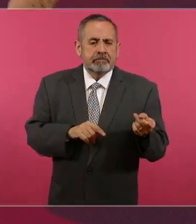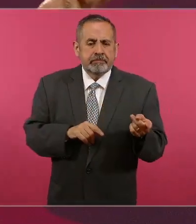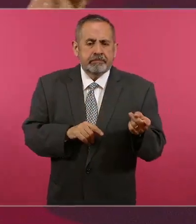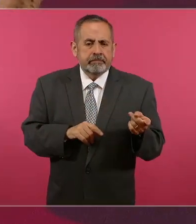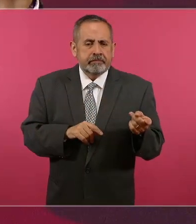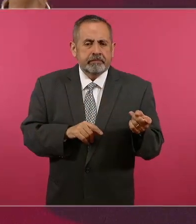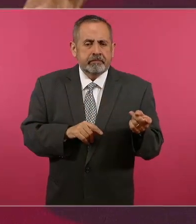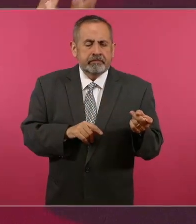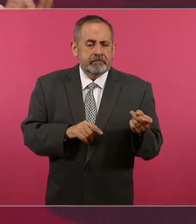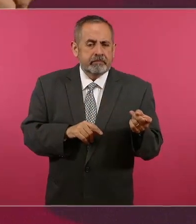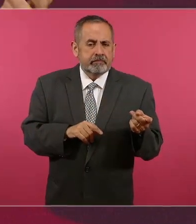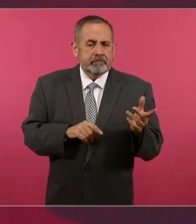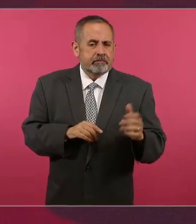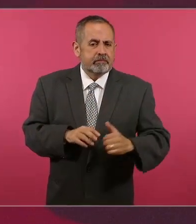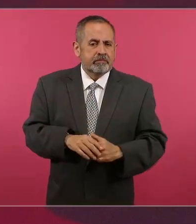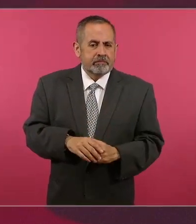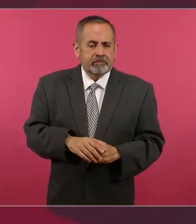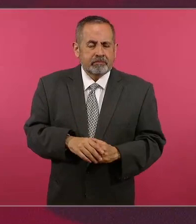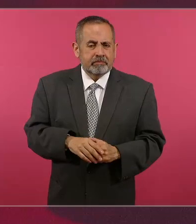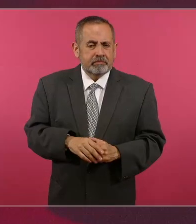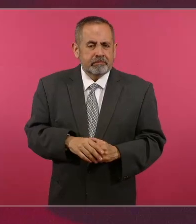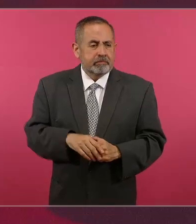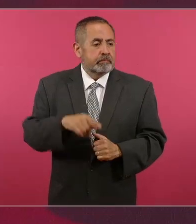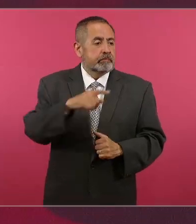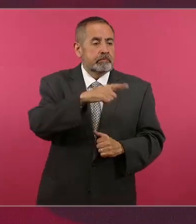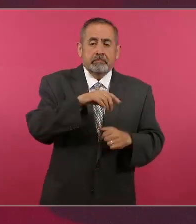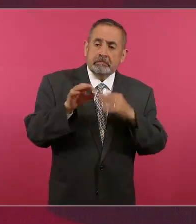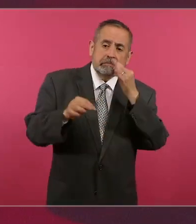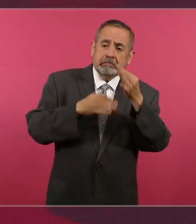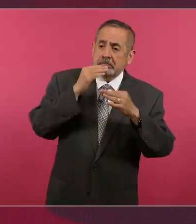pensando de que la gente